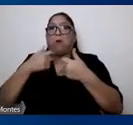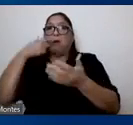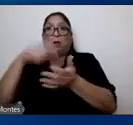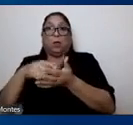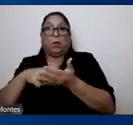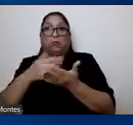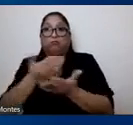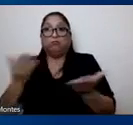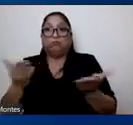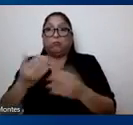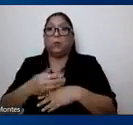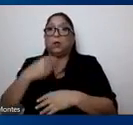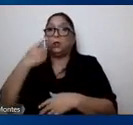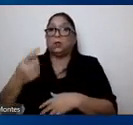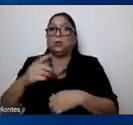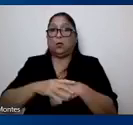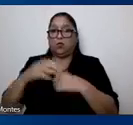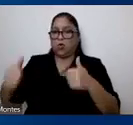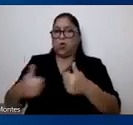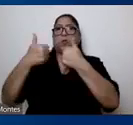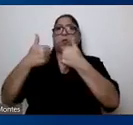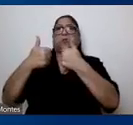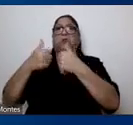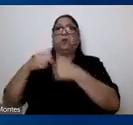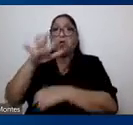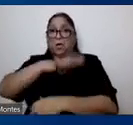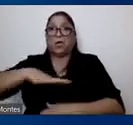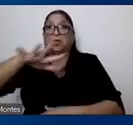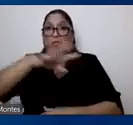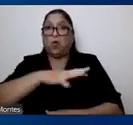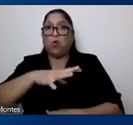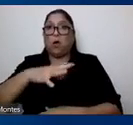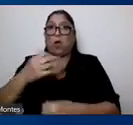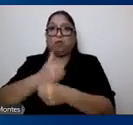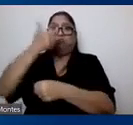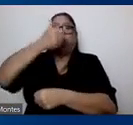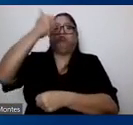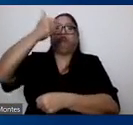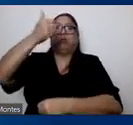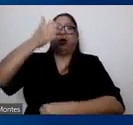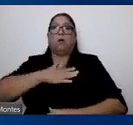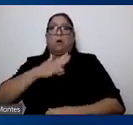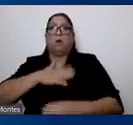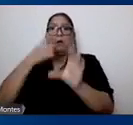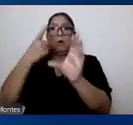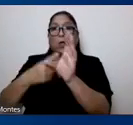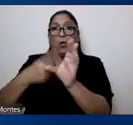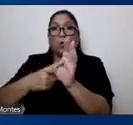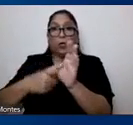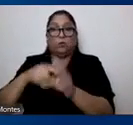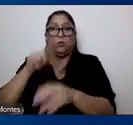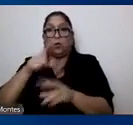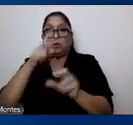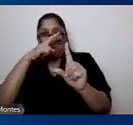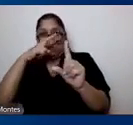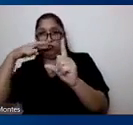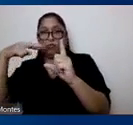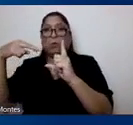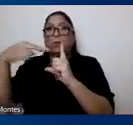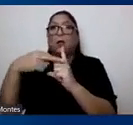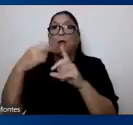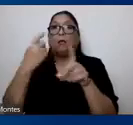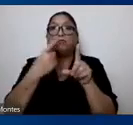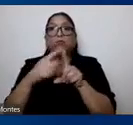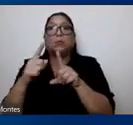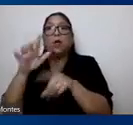pues mencionándolo, enrostrándole que en esos espacios gobiernan ellos. Así que esa es una mirada periférica